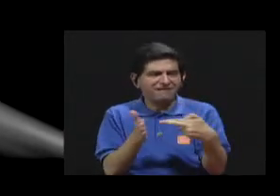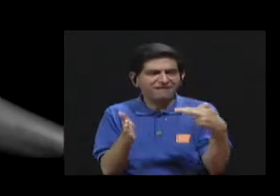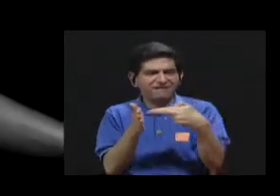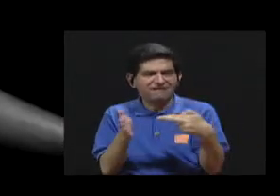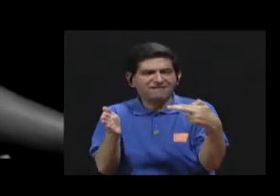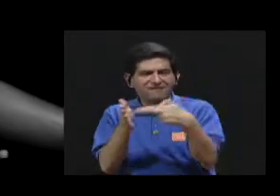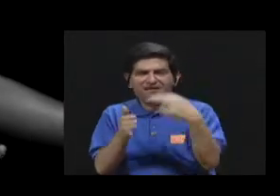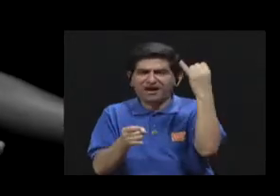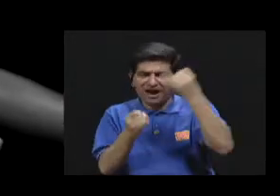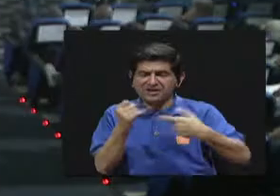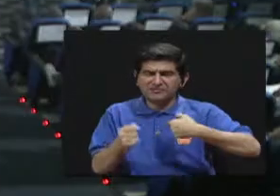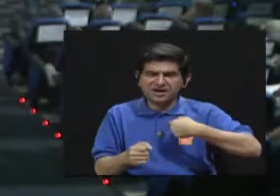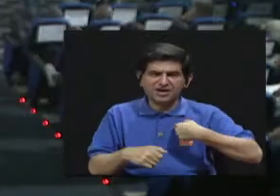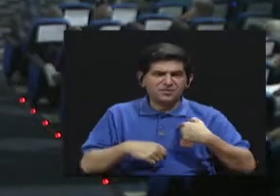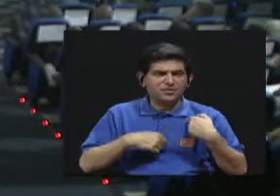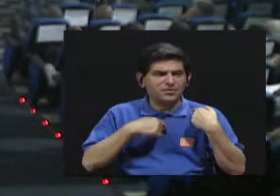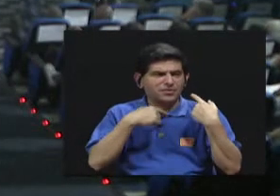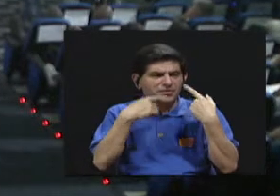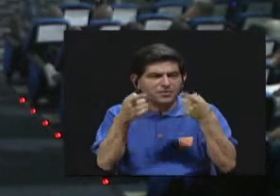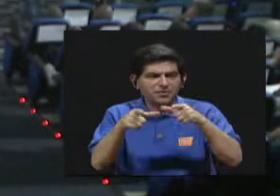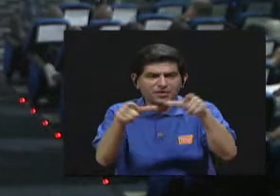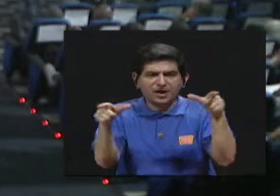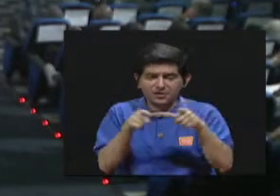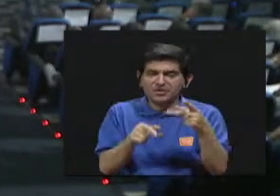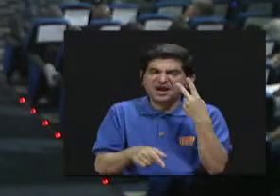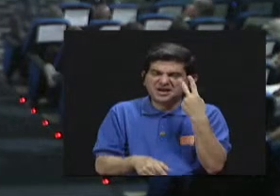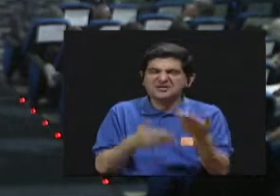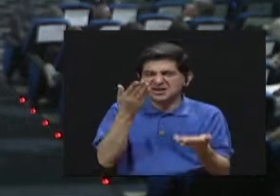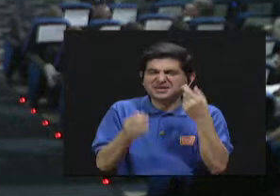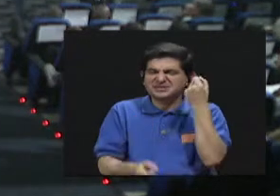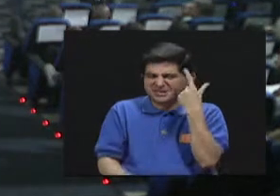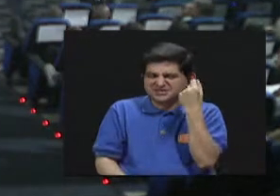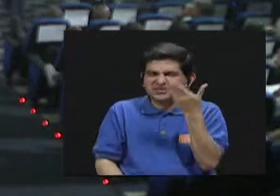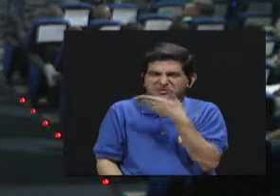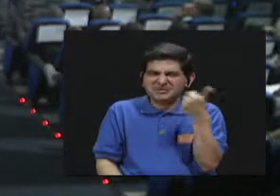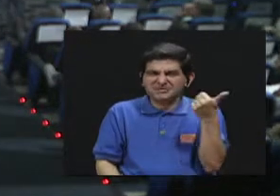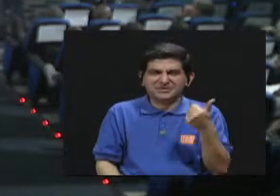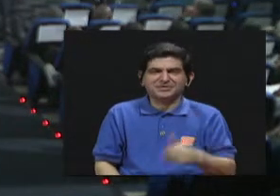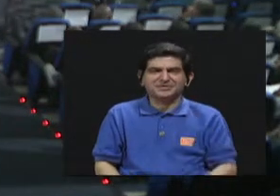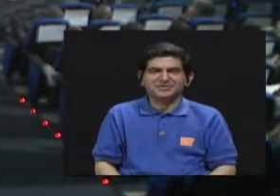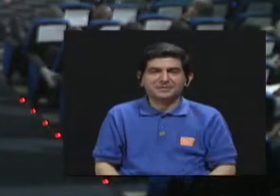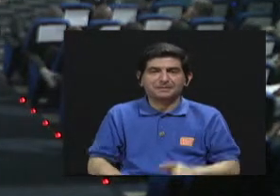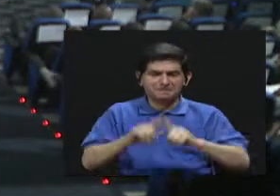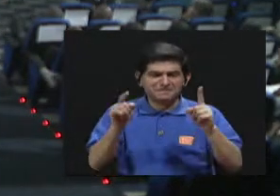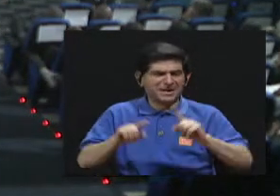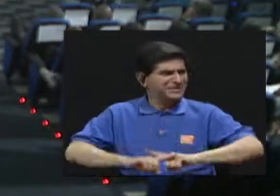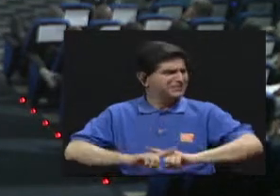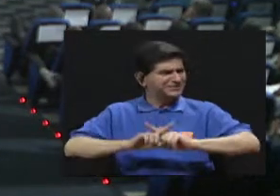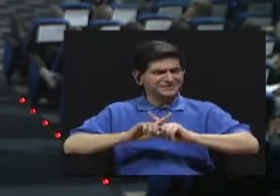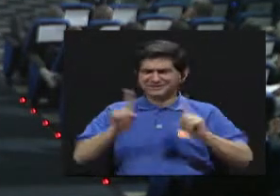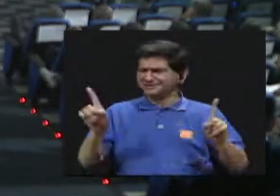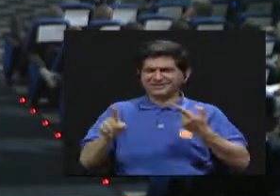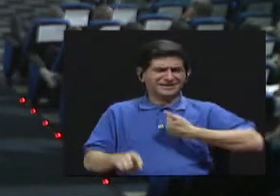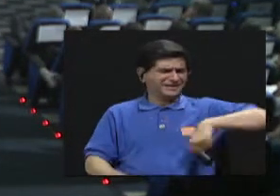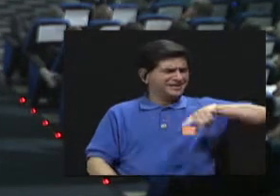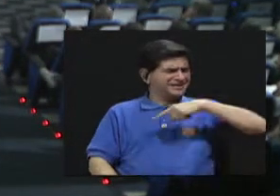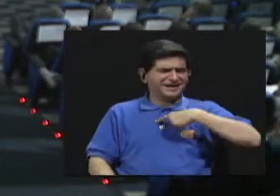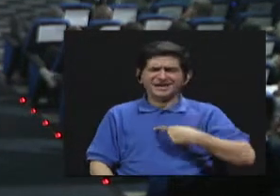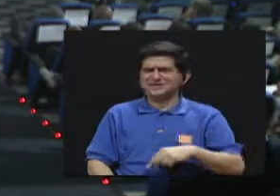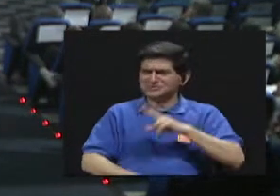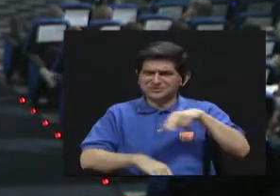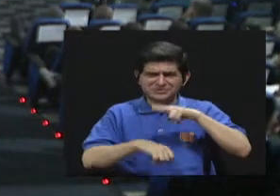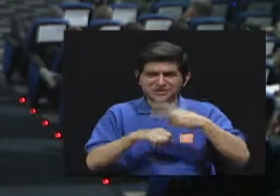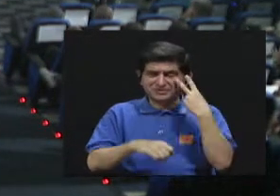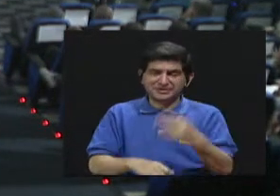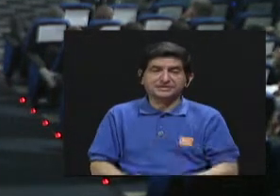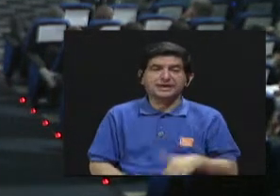y finalmente lo lleva a uno a un lugar que, bueno, deberían verlo, la verdad, para entender mejor, pero Claro. Pero es muy distinto a lo que estamos acostumbrados a ver. El